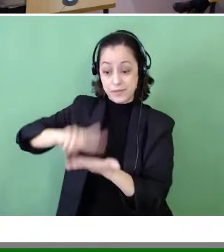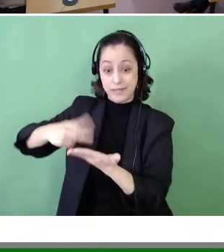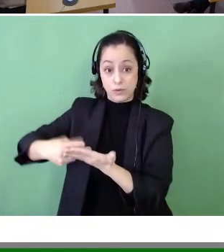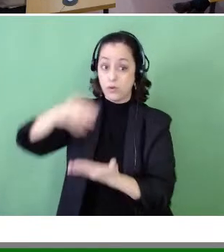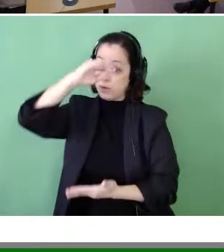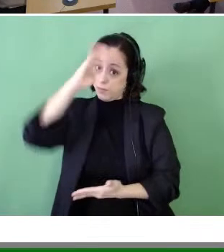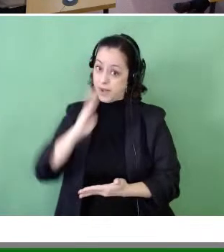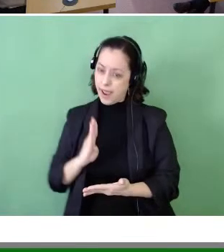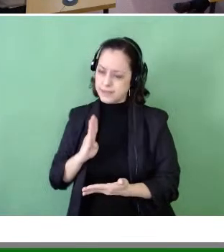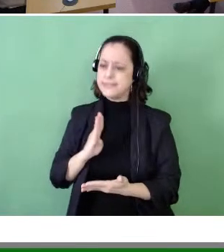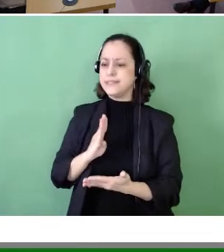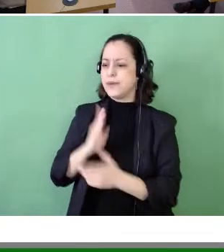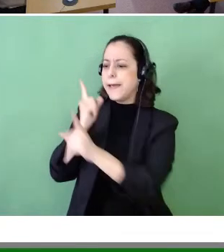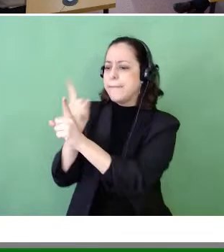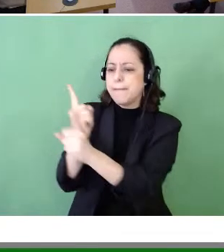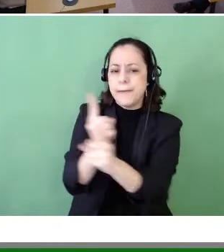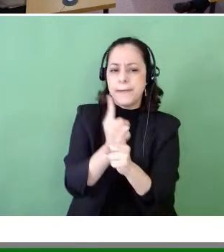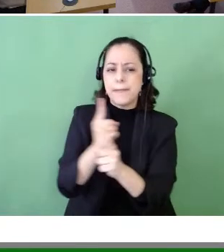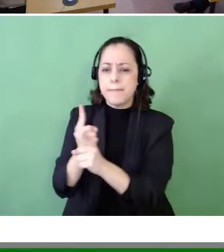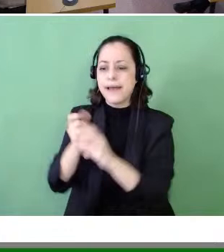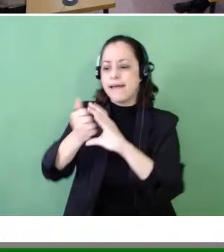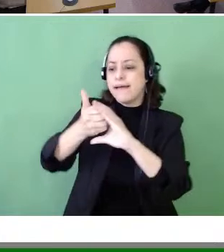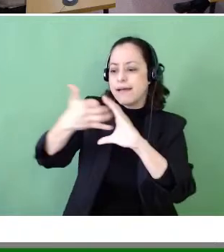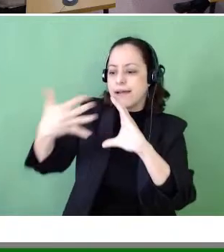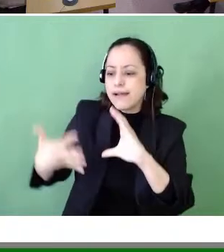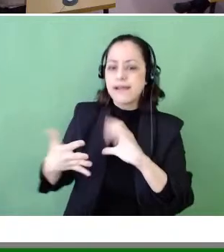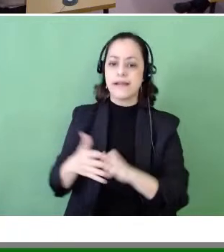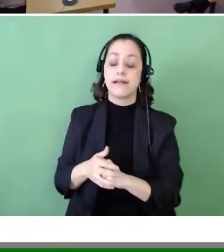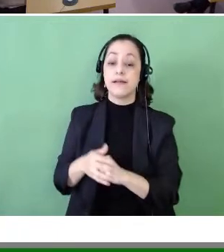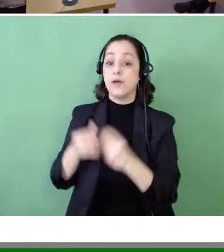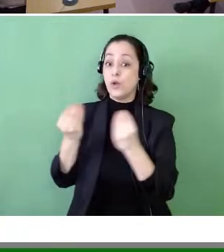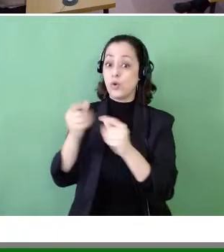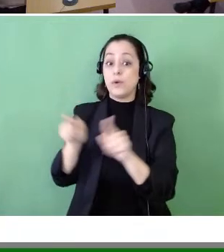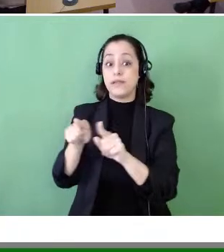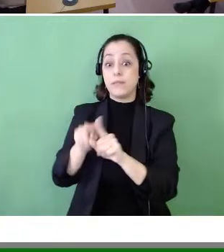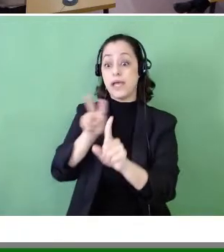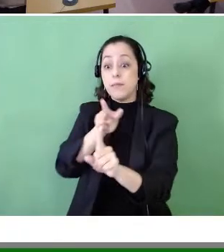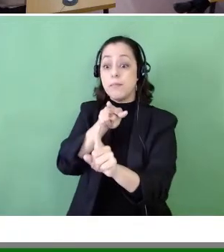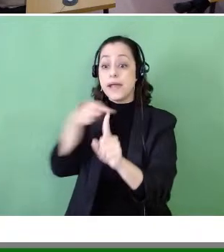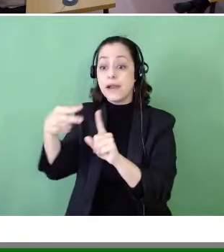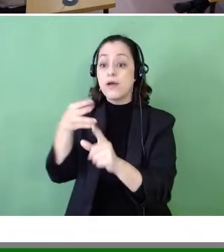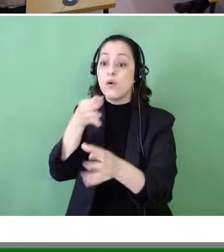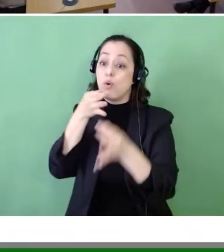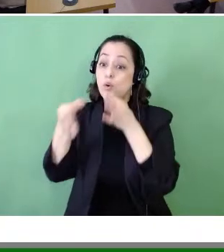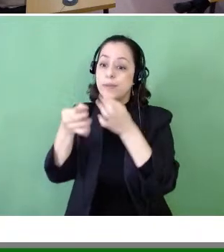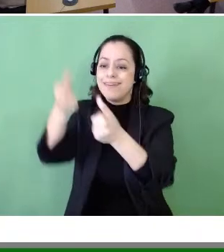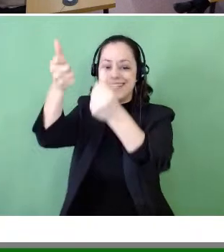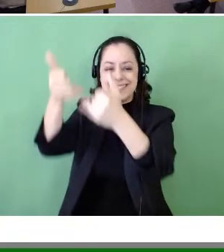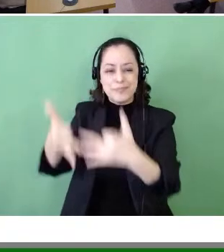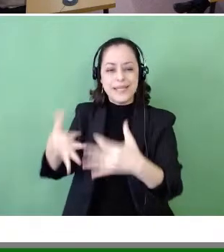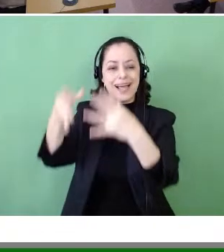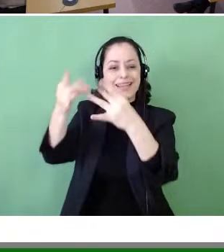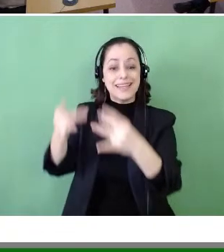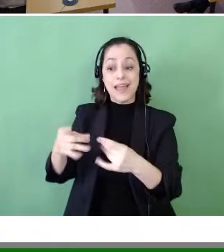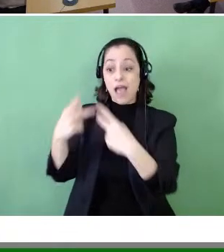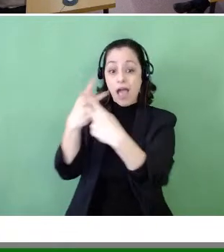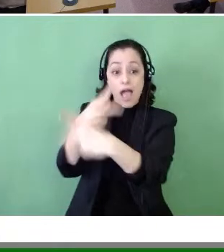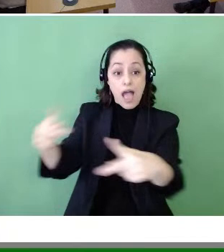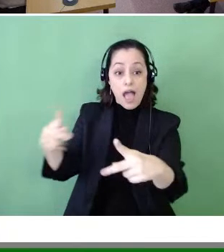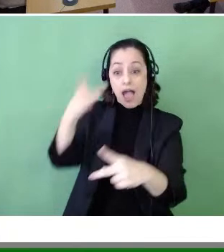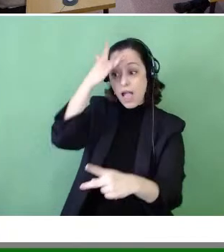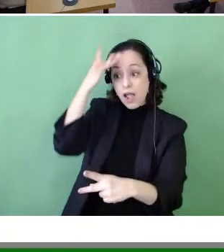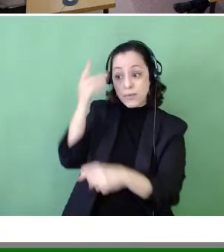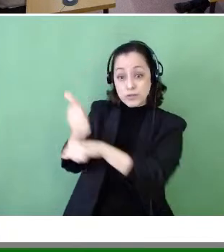de características y de la perspectiva de los propios profesionales que están en actuación, y